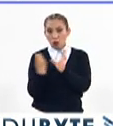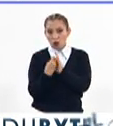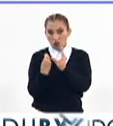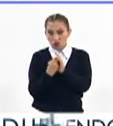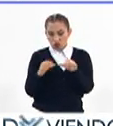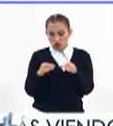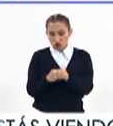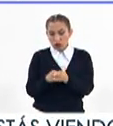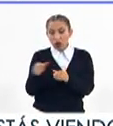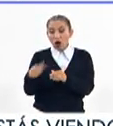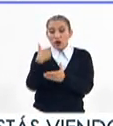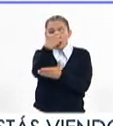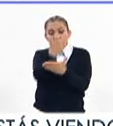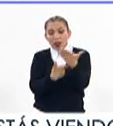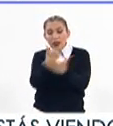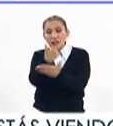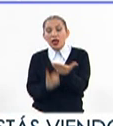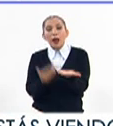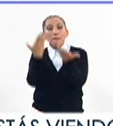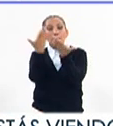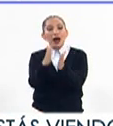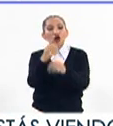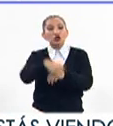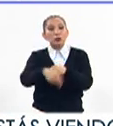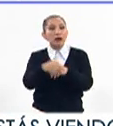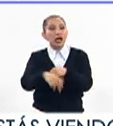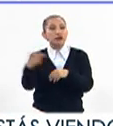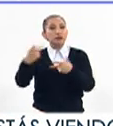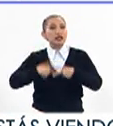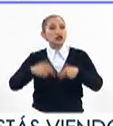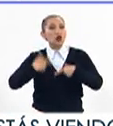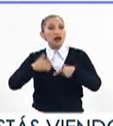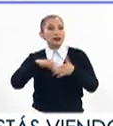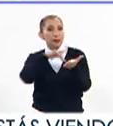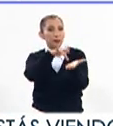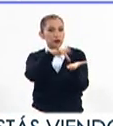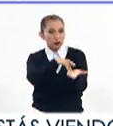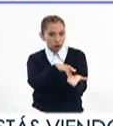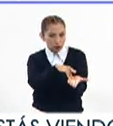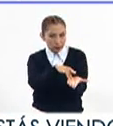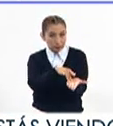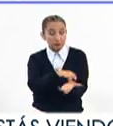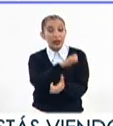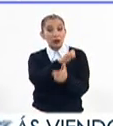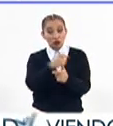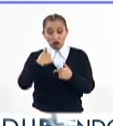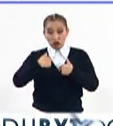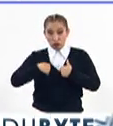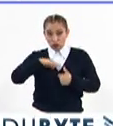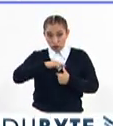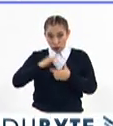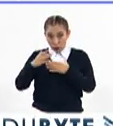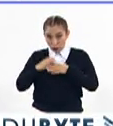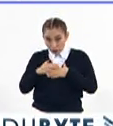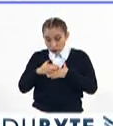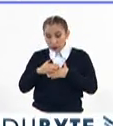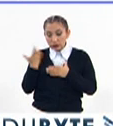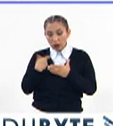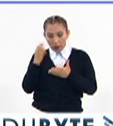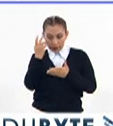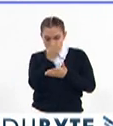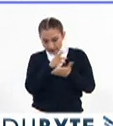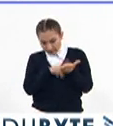encriptado con la relación de las cuentas bancarias de los beneficiarios. Entonces, la tesorería hace